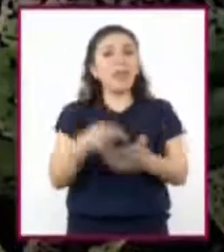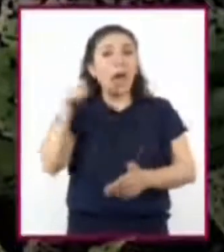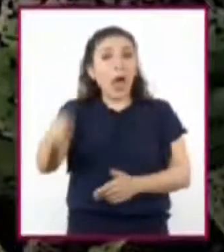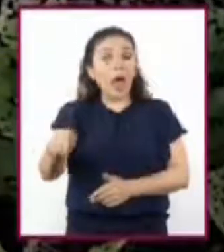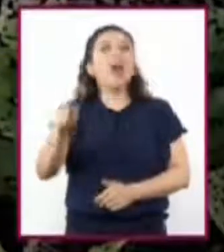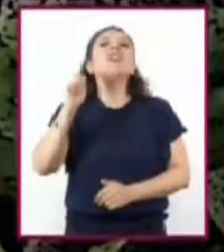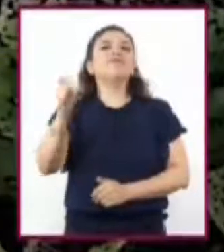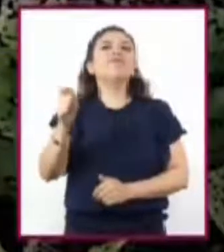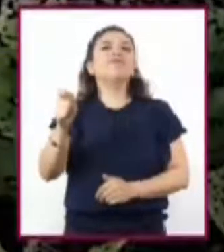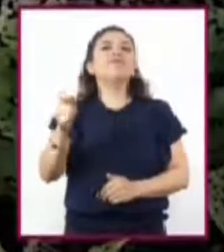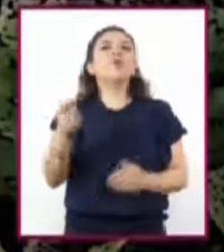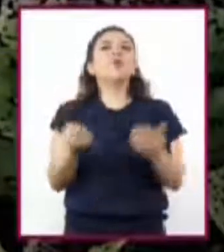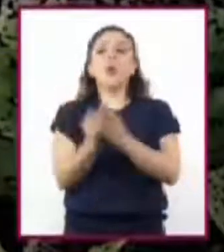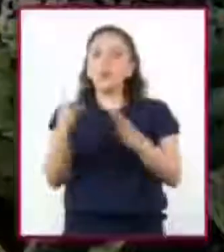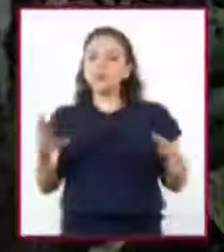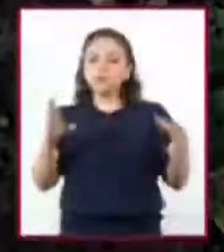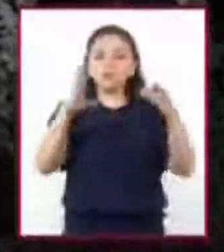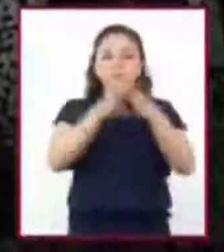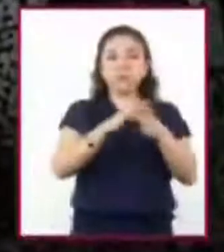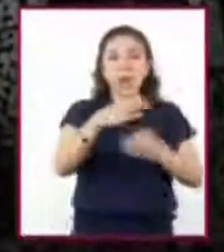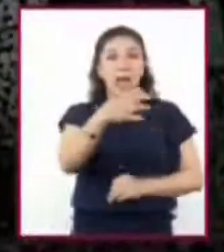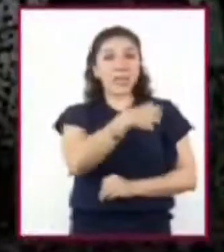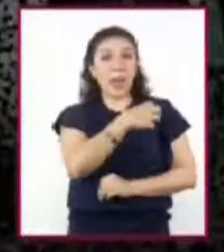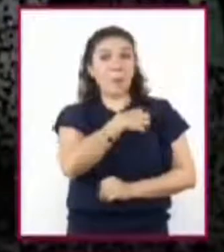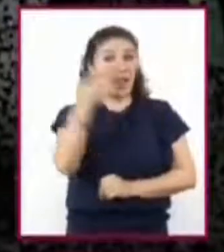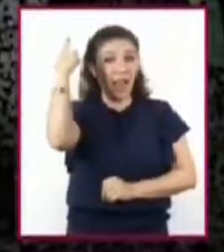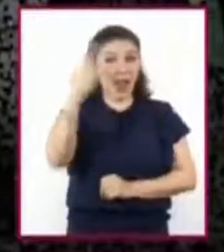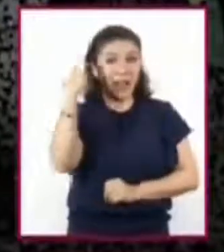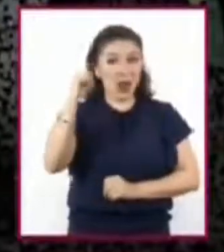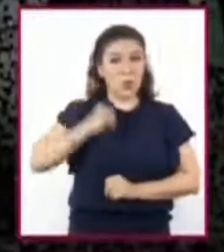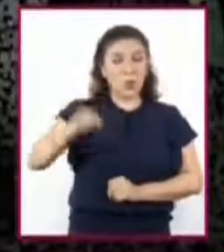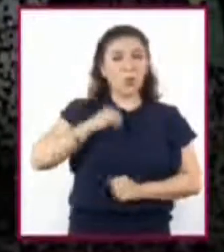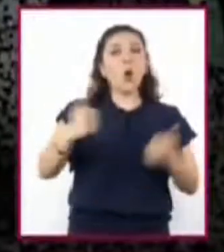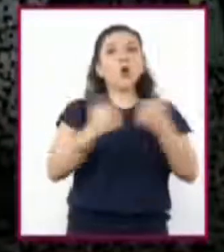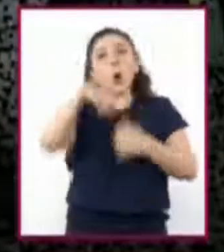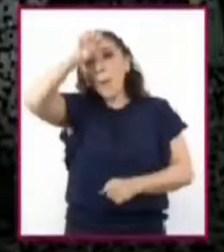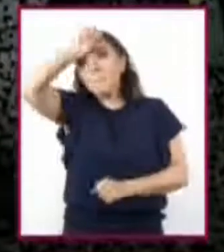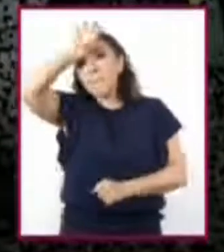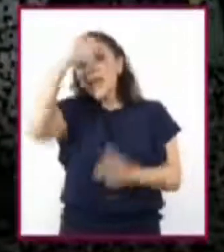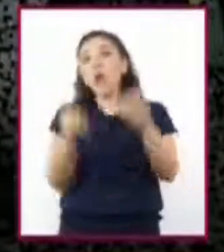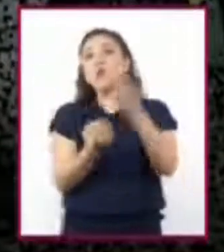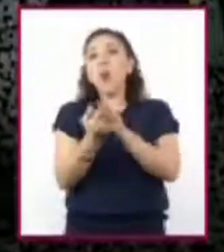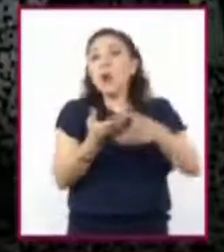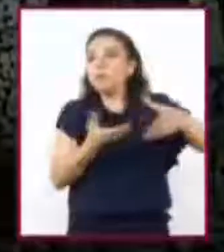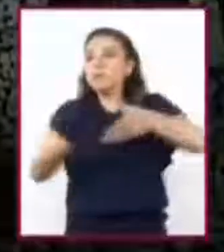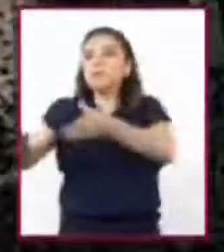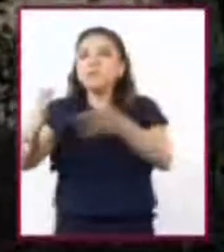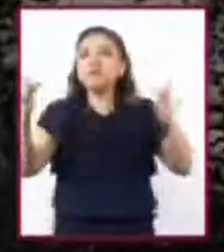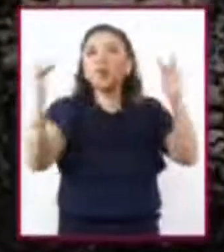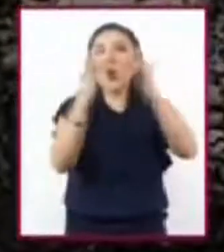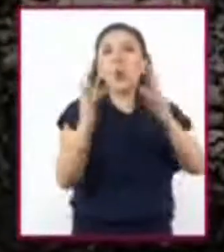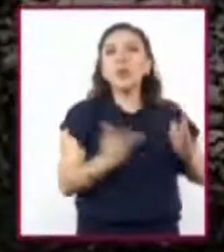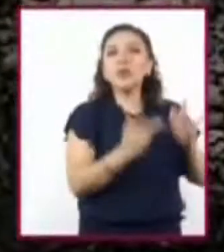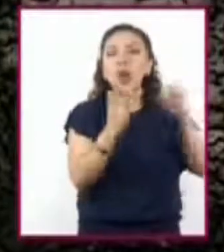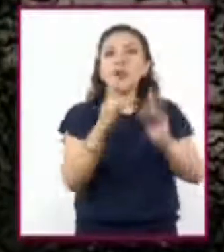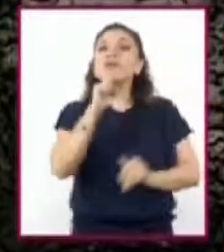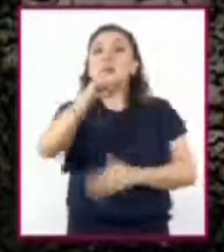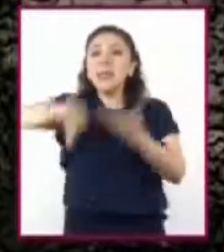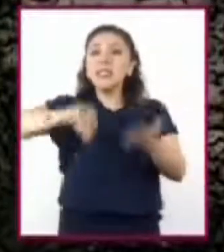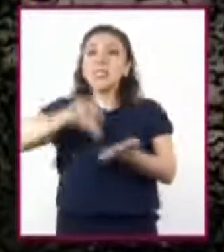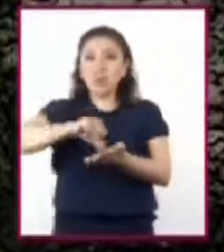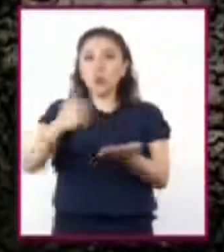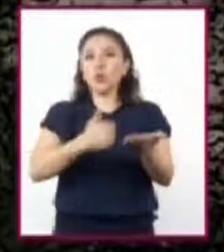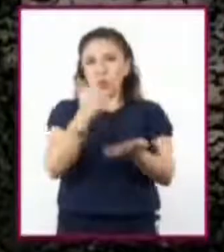representó una vía que unía la capital del virreinato con las minas recién descubiertas y a los centros urbanos con los